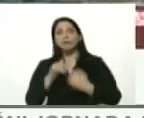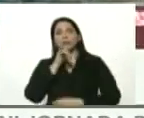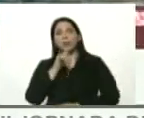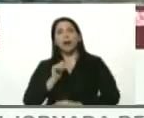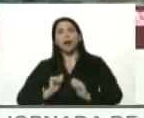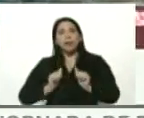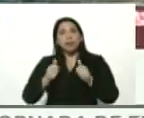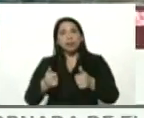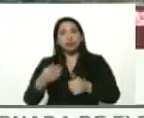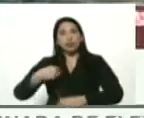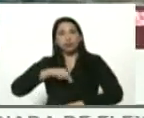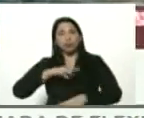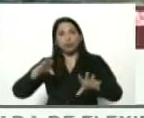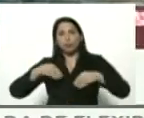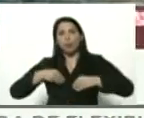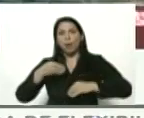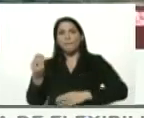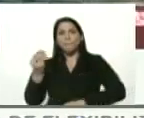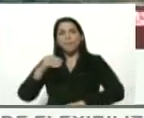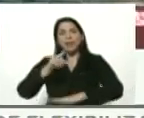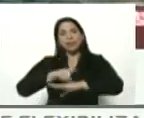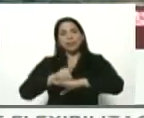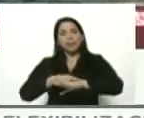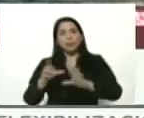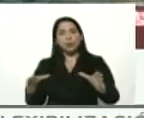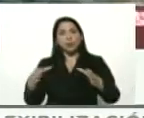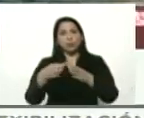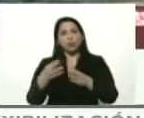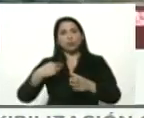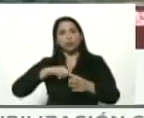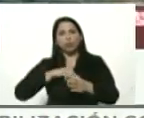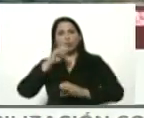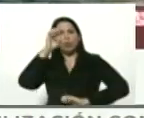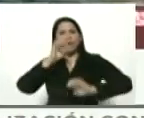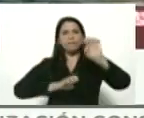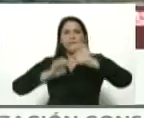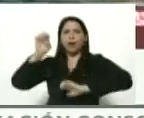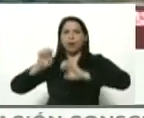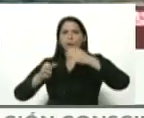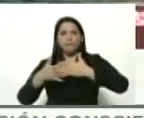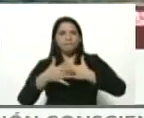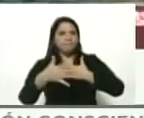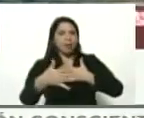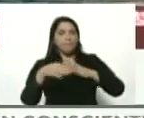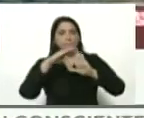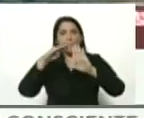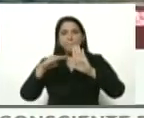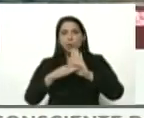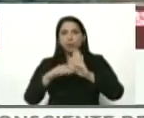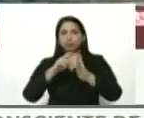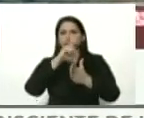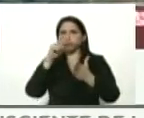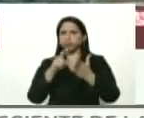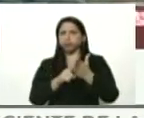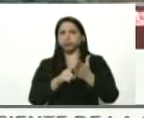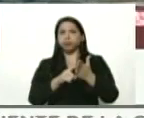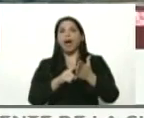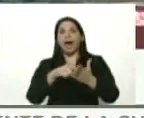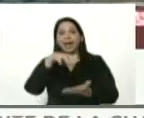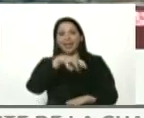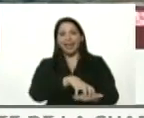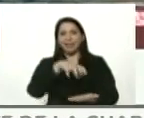que hemos tomado más tiempo de reunión porque hemos estado evaluando medidas extraordinarias en los estados